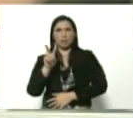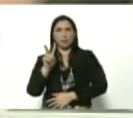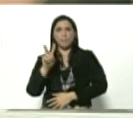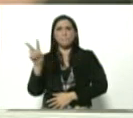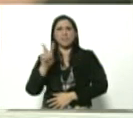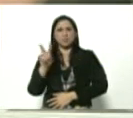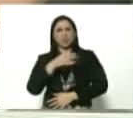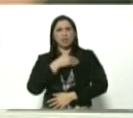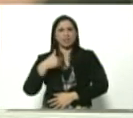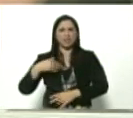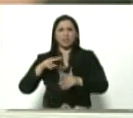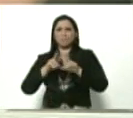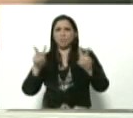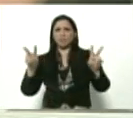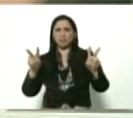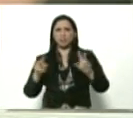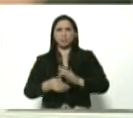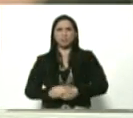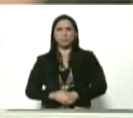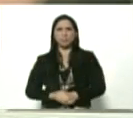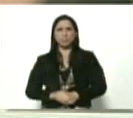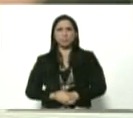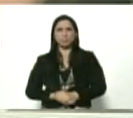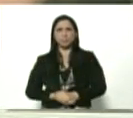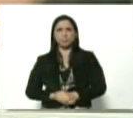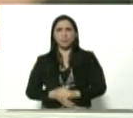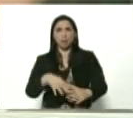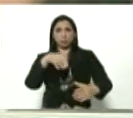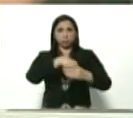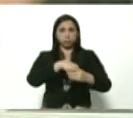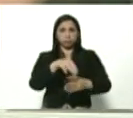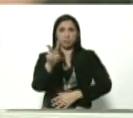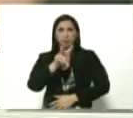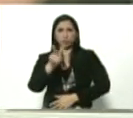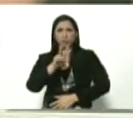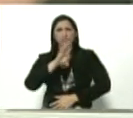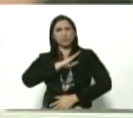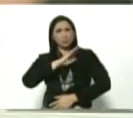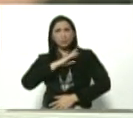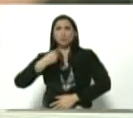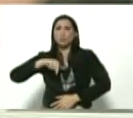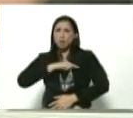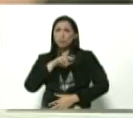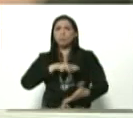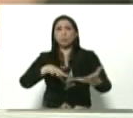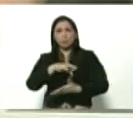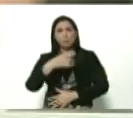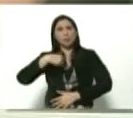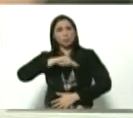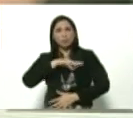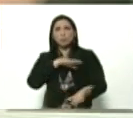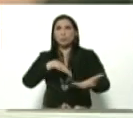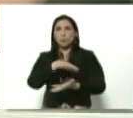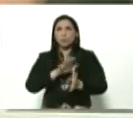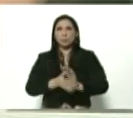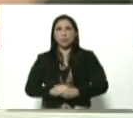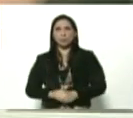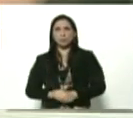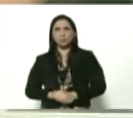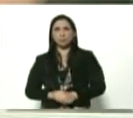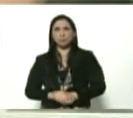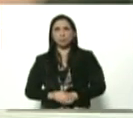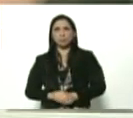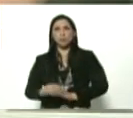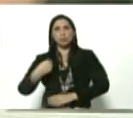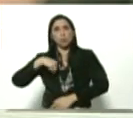que quiere es paz. Los asuntos de los venezolanos son nuestros asuntos, nuestros problemas.